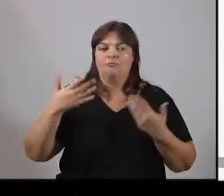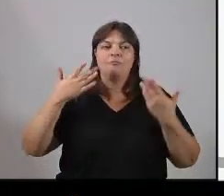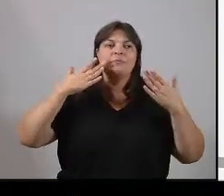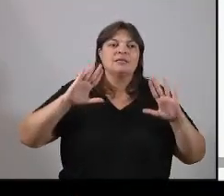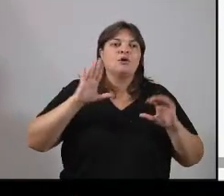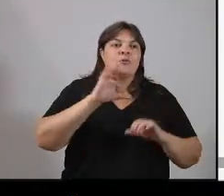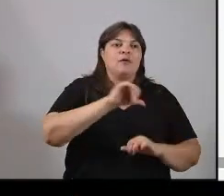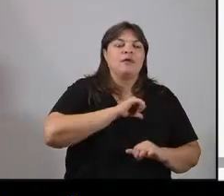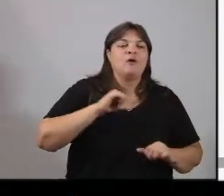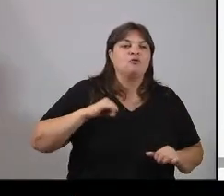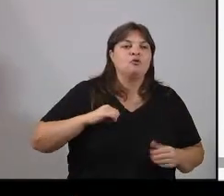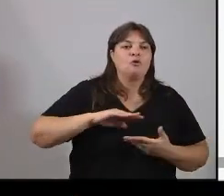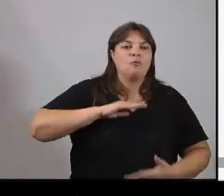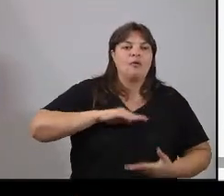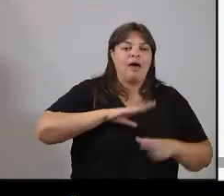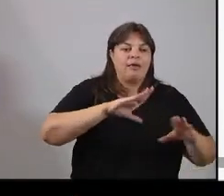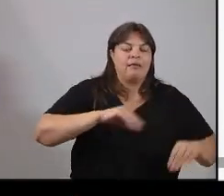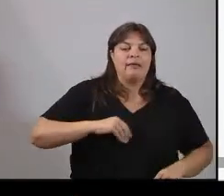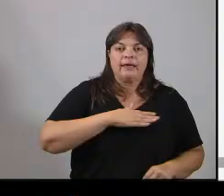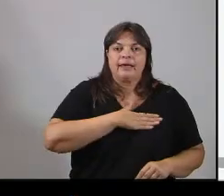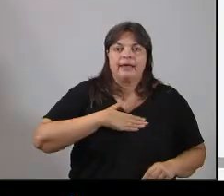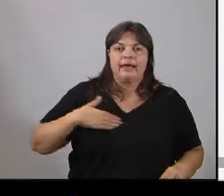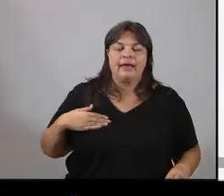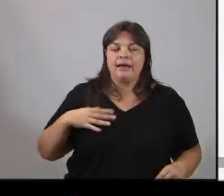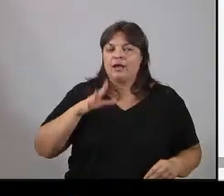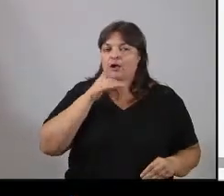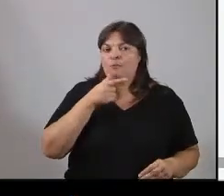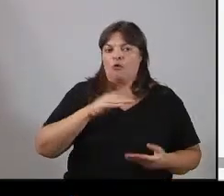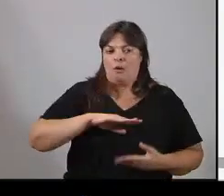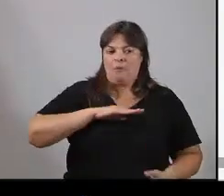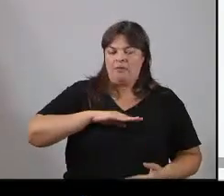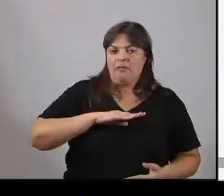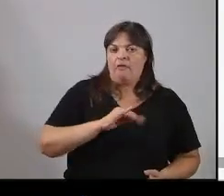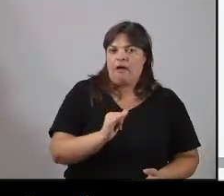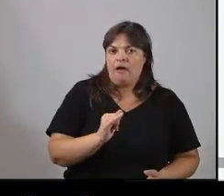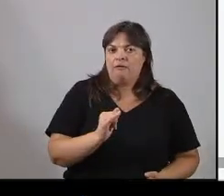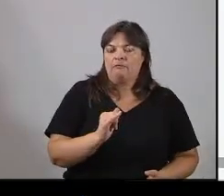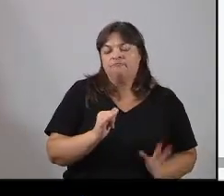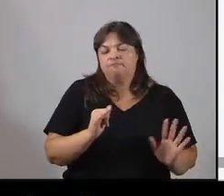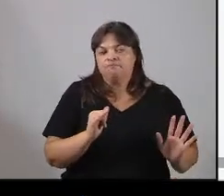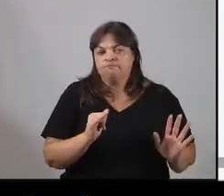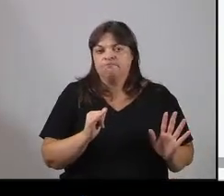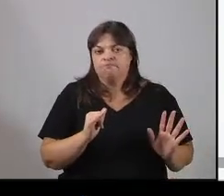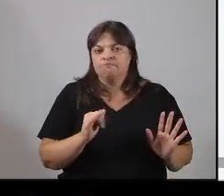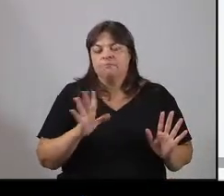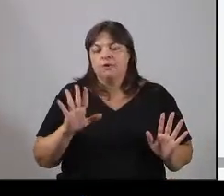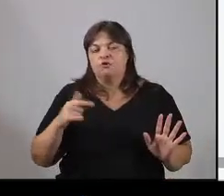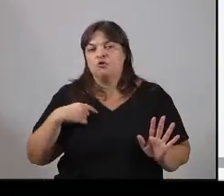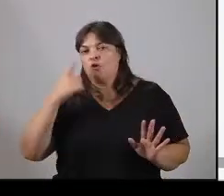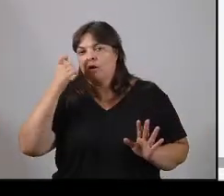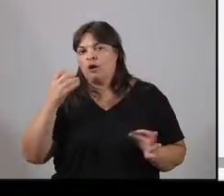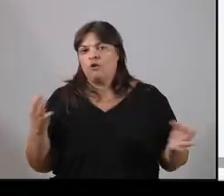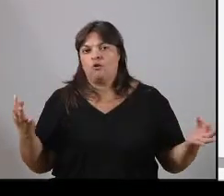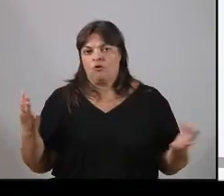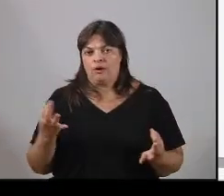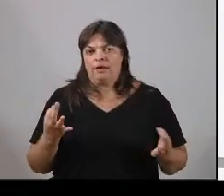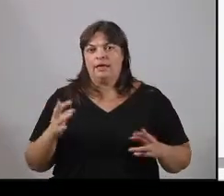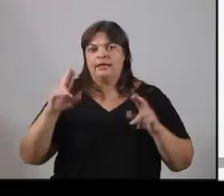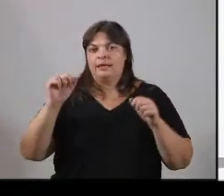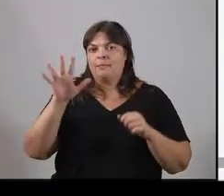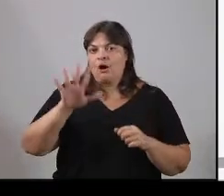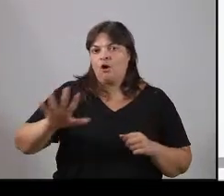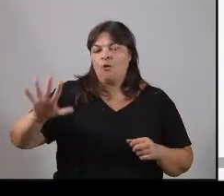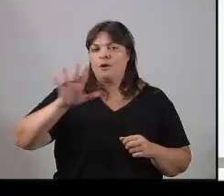quieran asumir las competencias porque creen que poseen todo y que tienen capacidad de todo, pero creo que ante una cuestión de Estado como